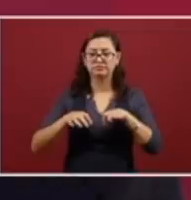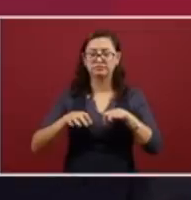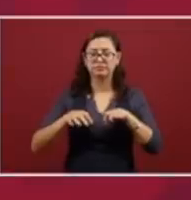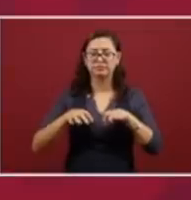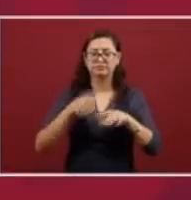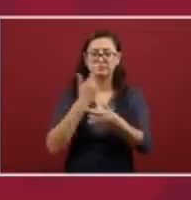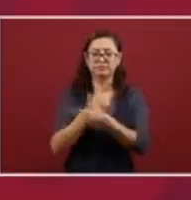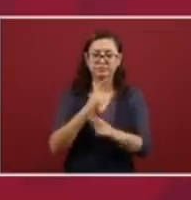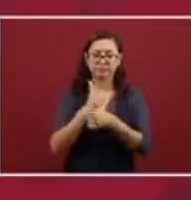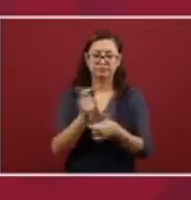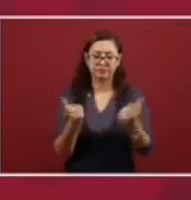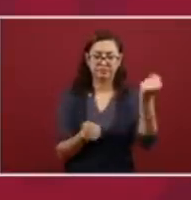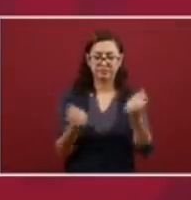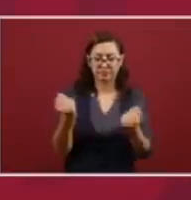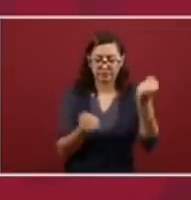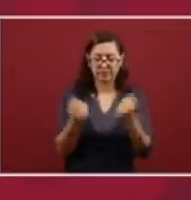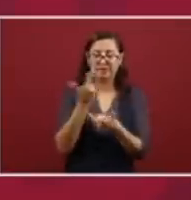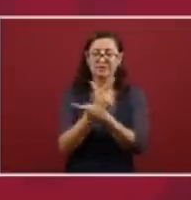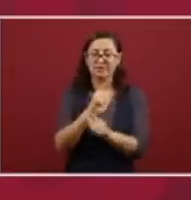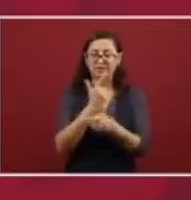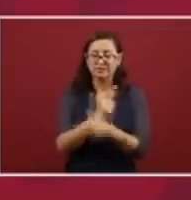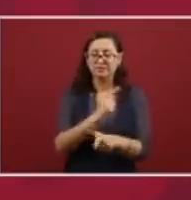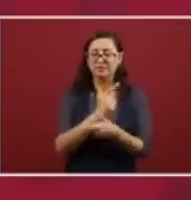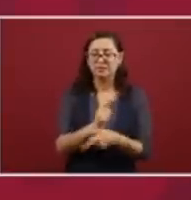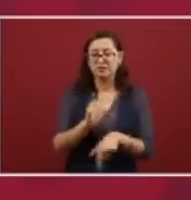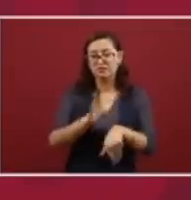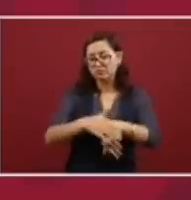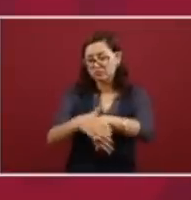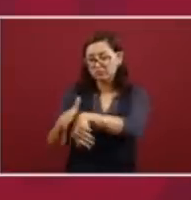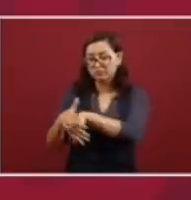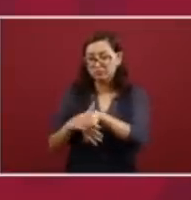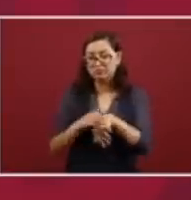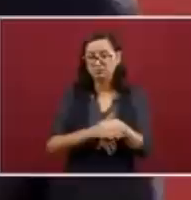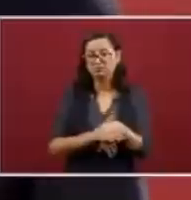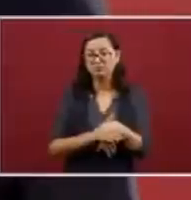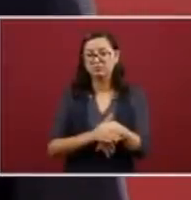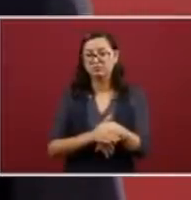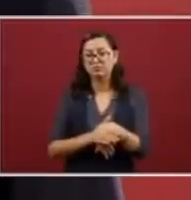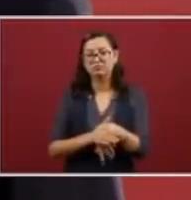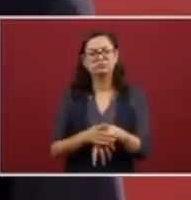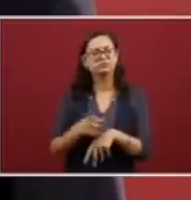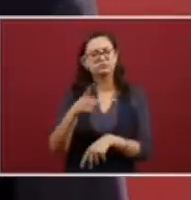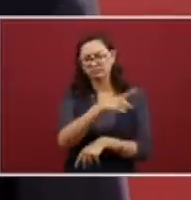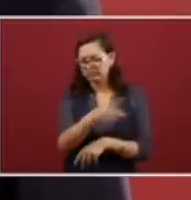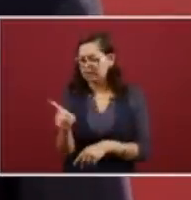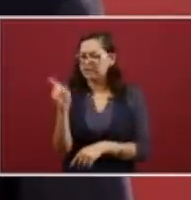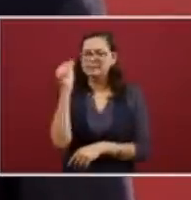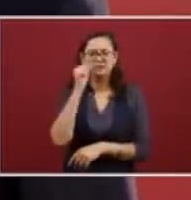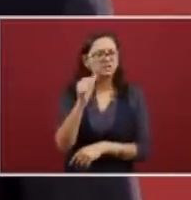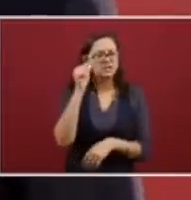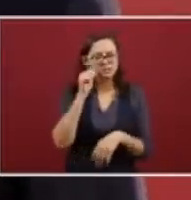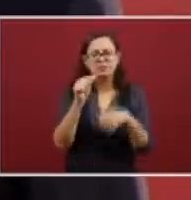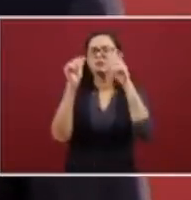del volante a taxistas que vamos a hacer siempre escuchados